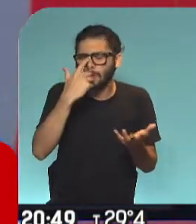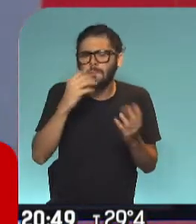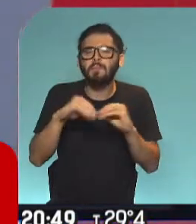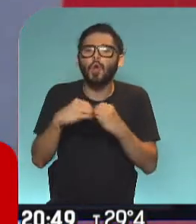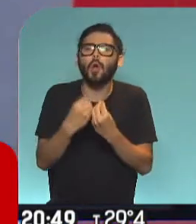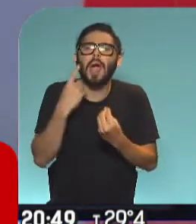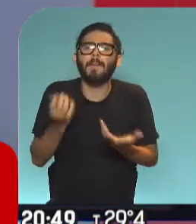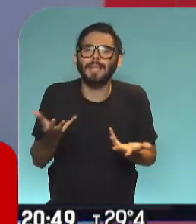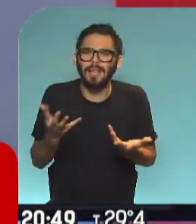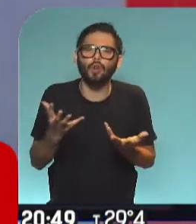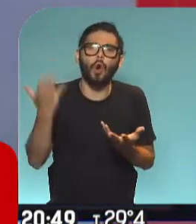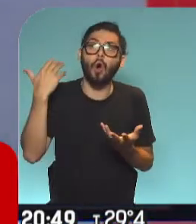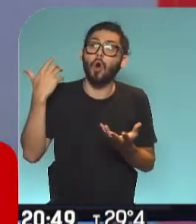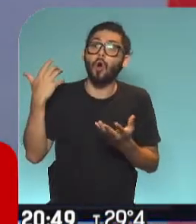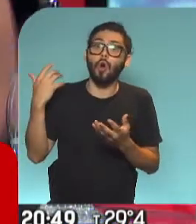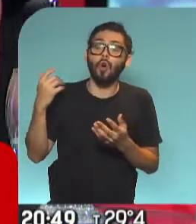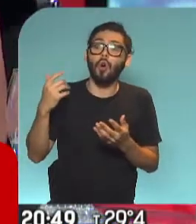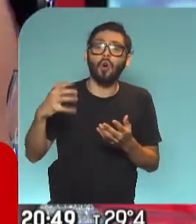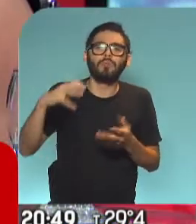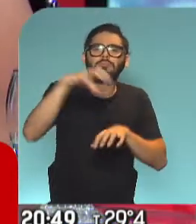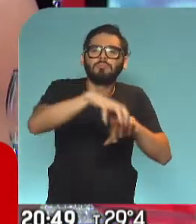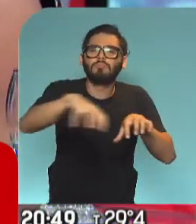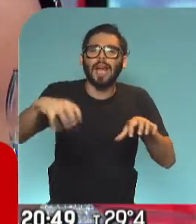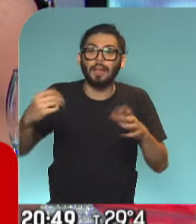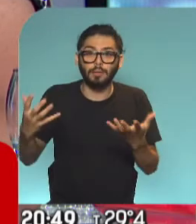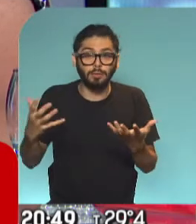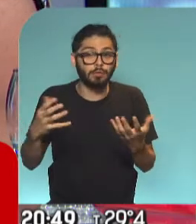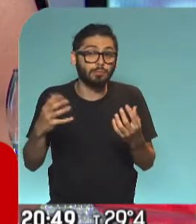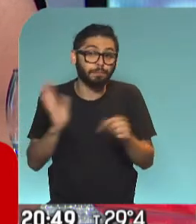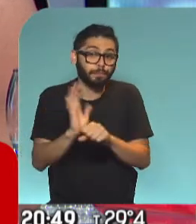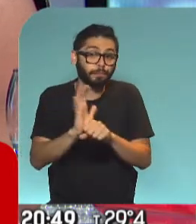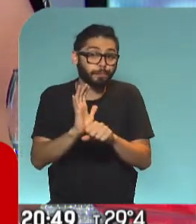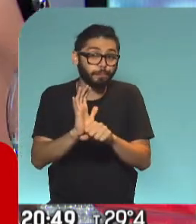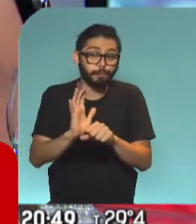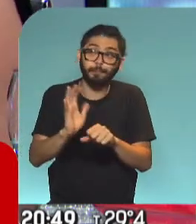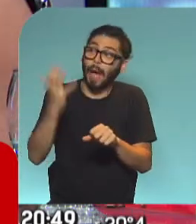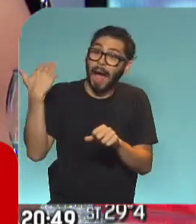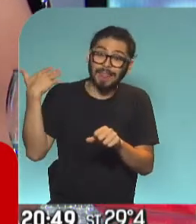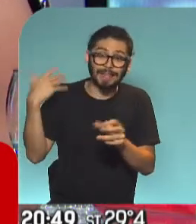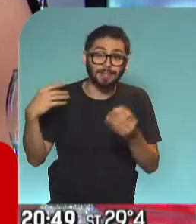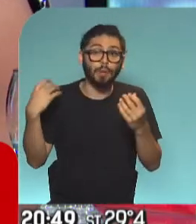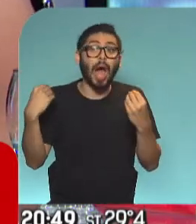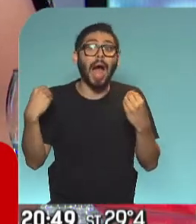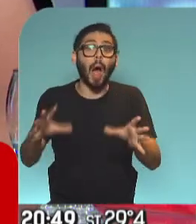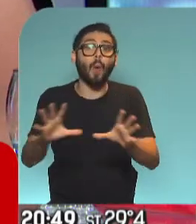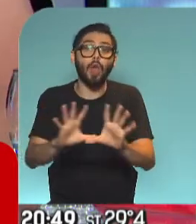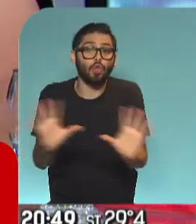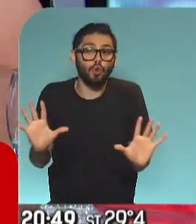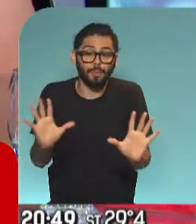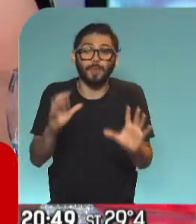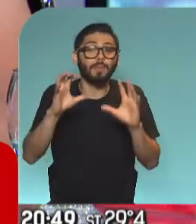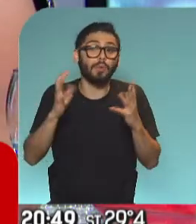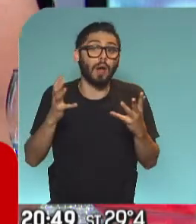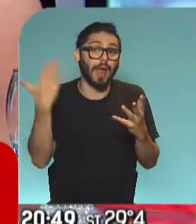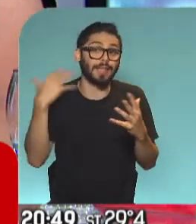secretarías bueno en total abandono el ministerio de salud es un ejemplo yo digo siempre la reflexión cuando cuando